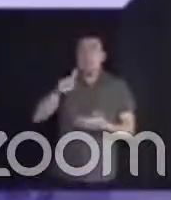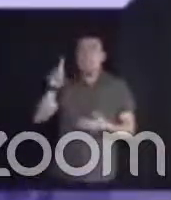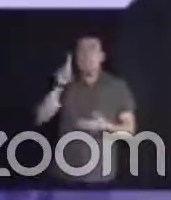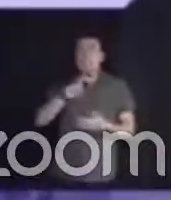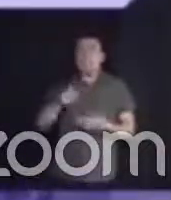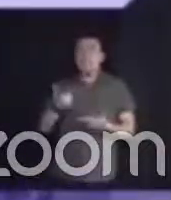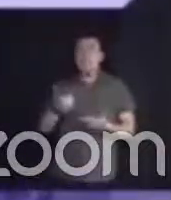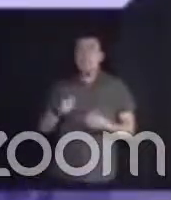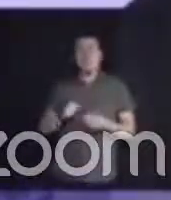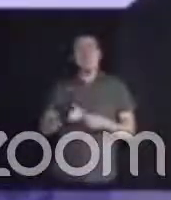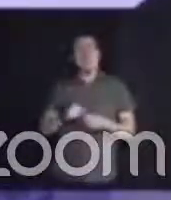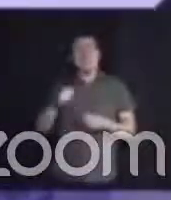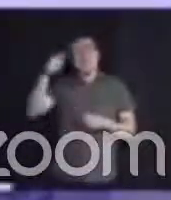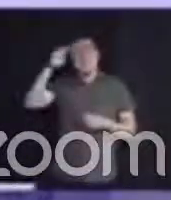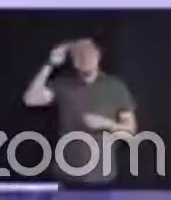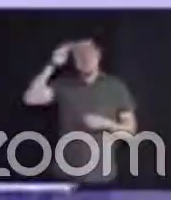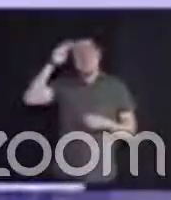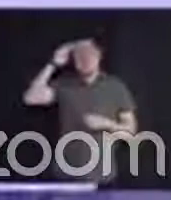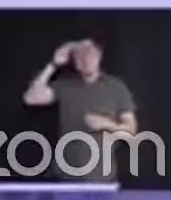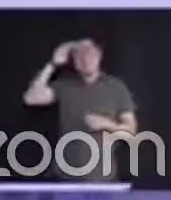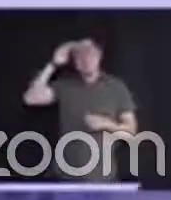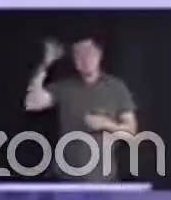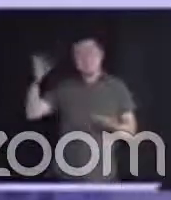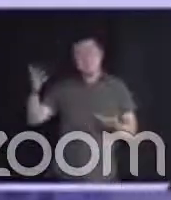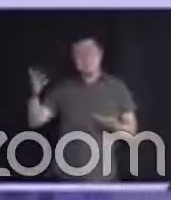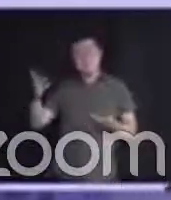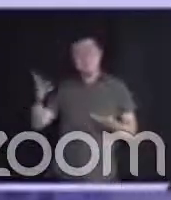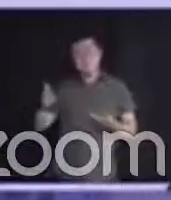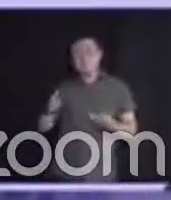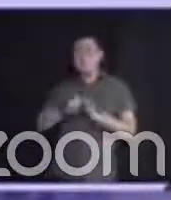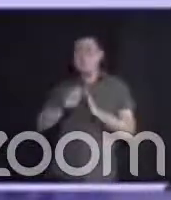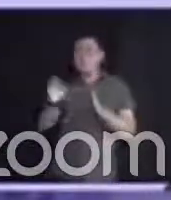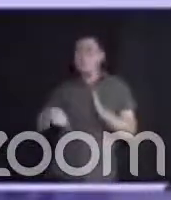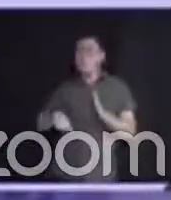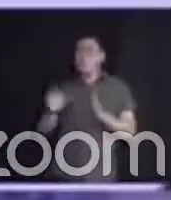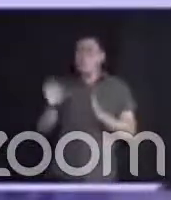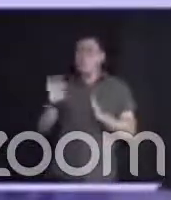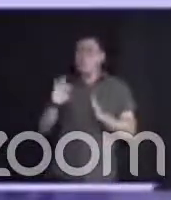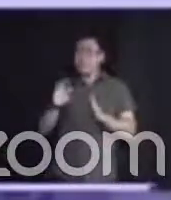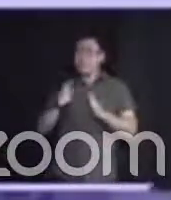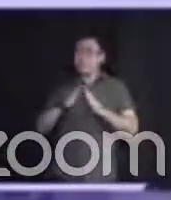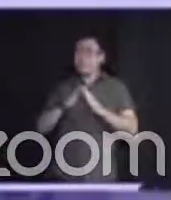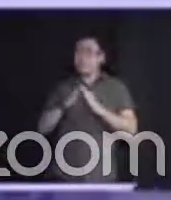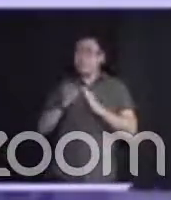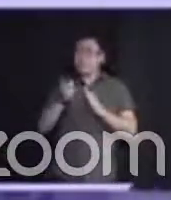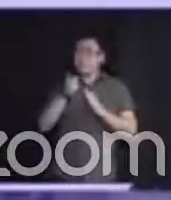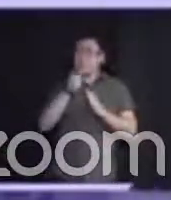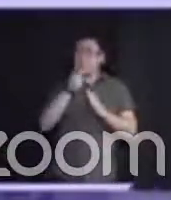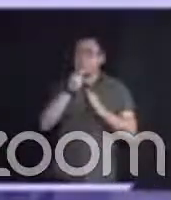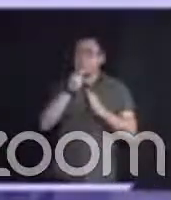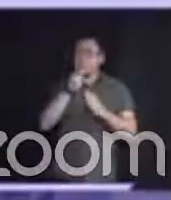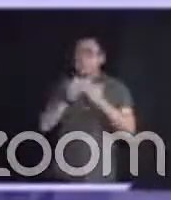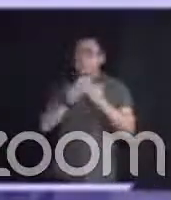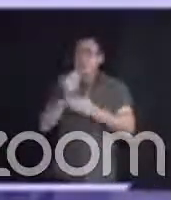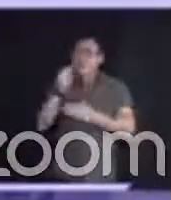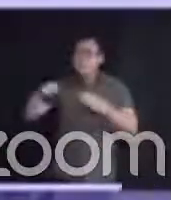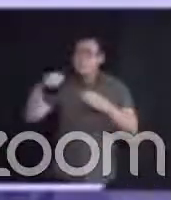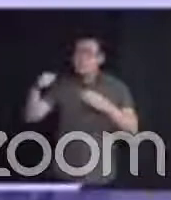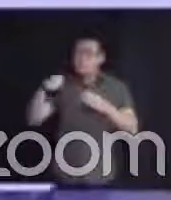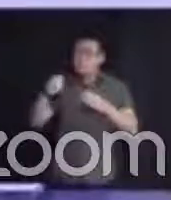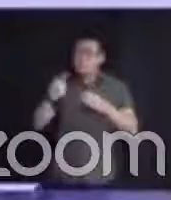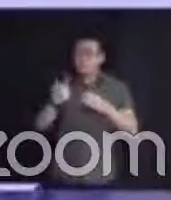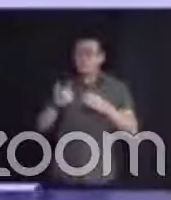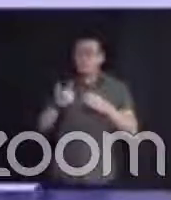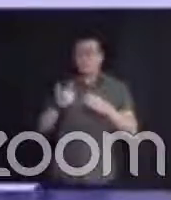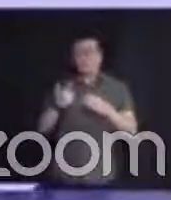se sentirá? ¿Qué se sentirá desayunar en tu casa? Yo escuchaba que